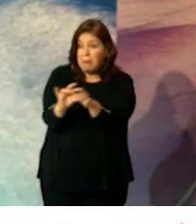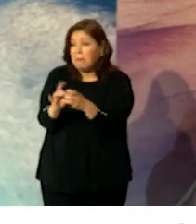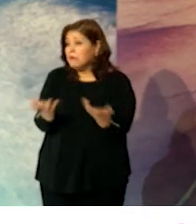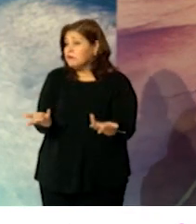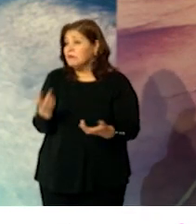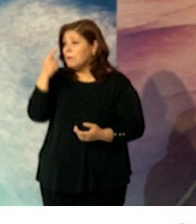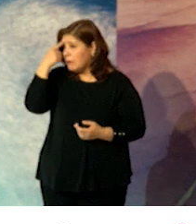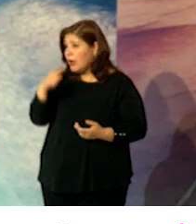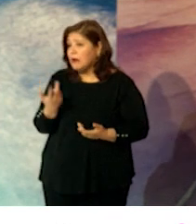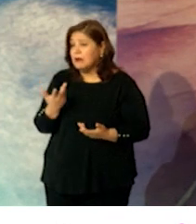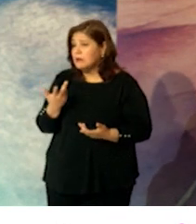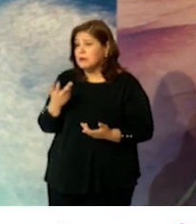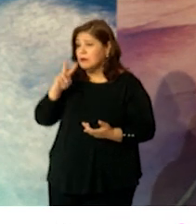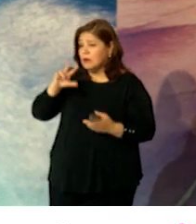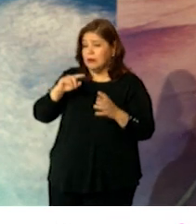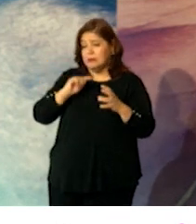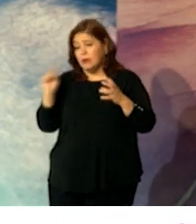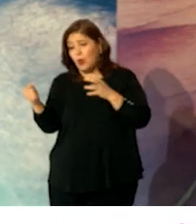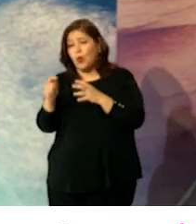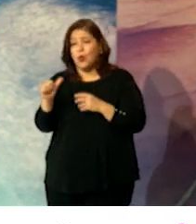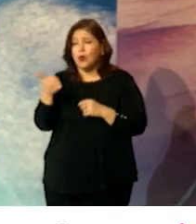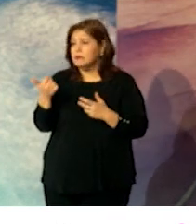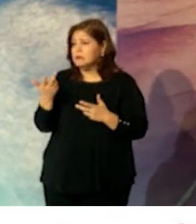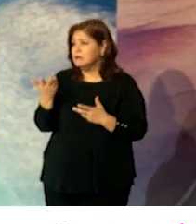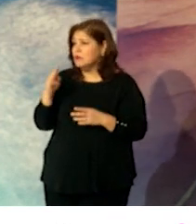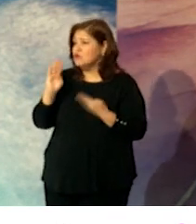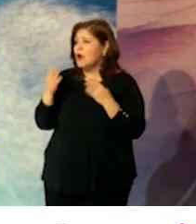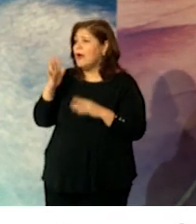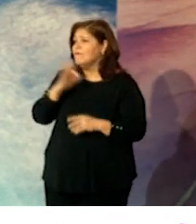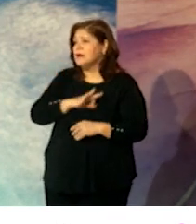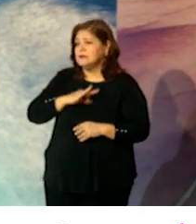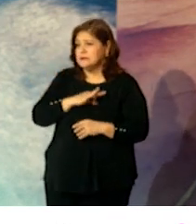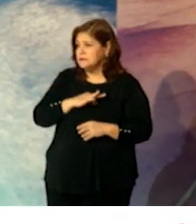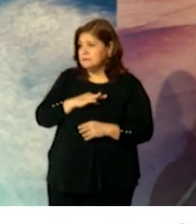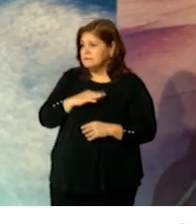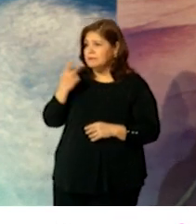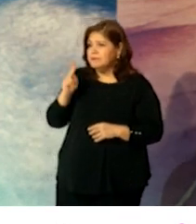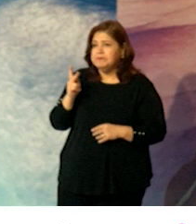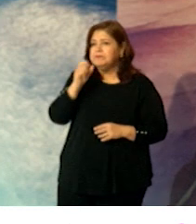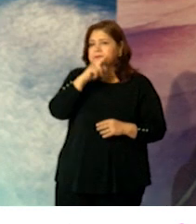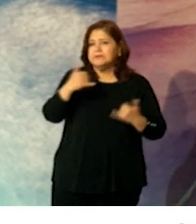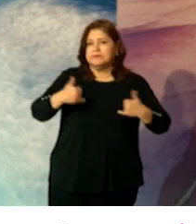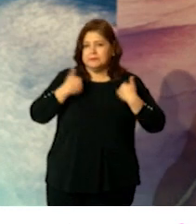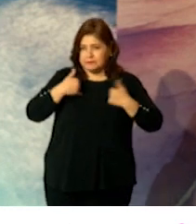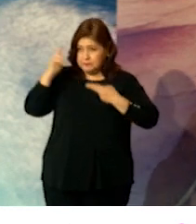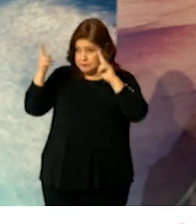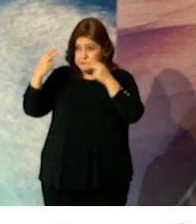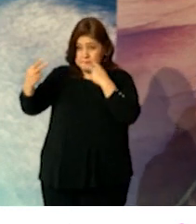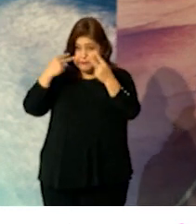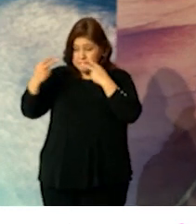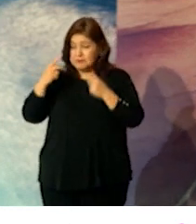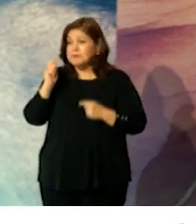para otra parte del mundo y los dejo aquí y ya, pues qué feliz. Y la otra parte para las juventudes universitarias que nos están viendo, que nos van a